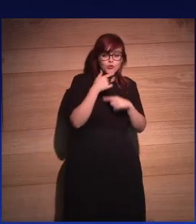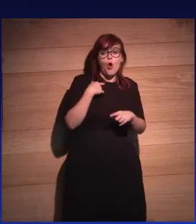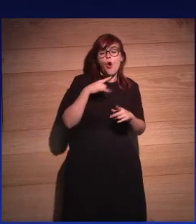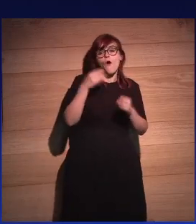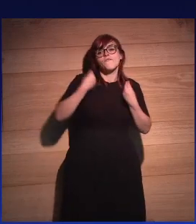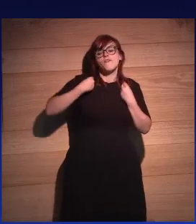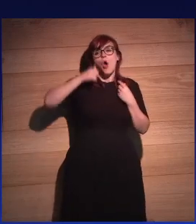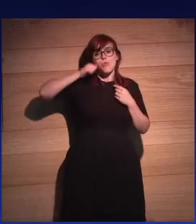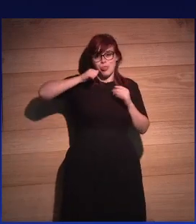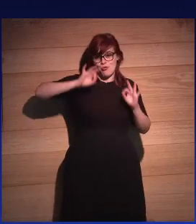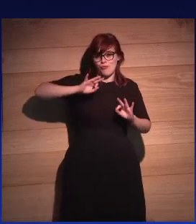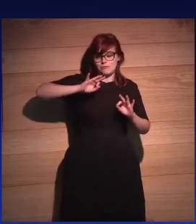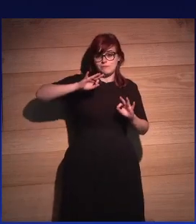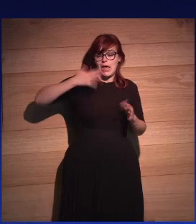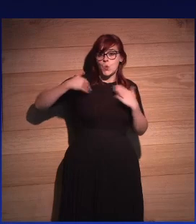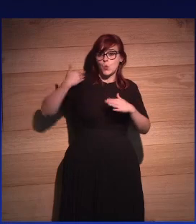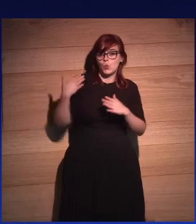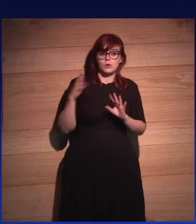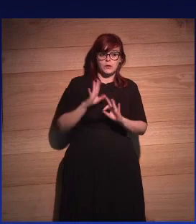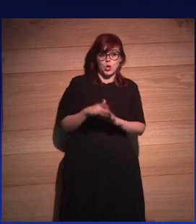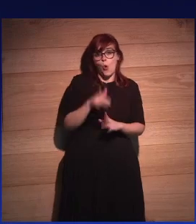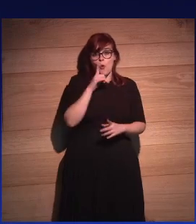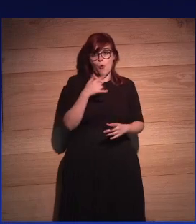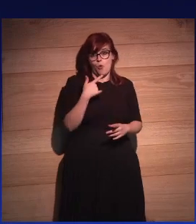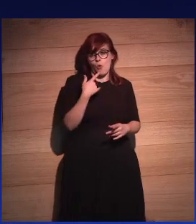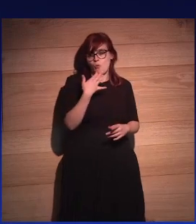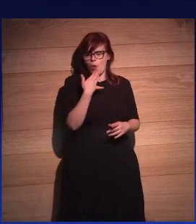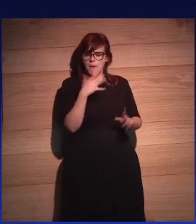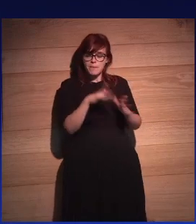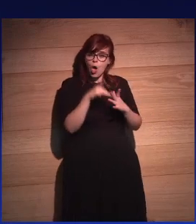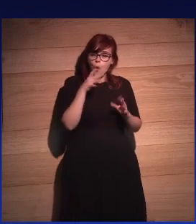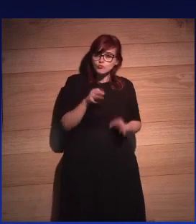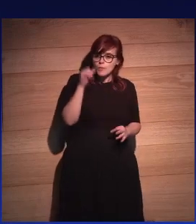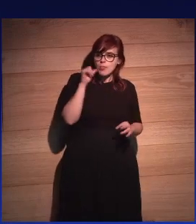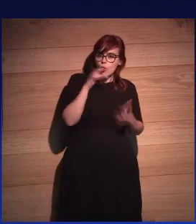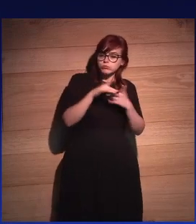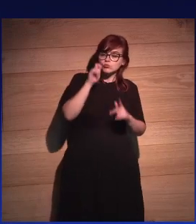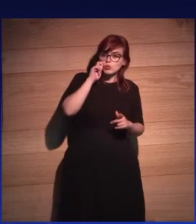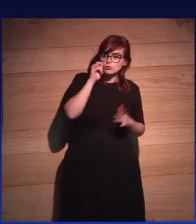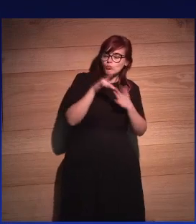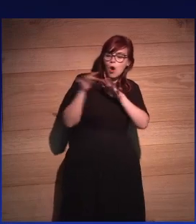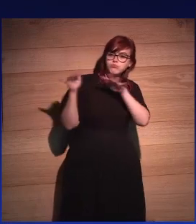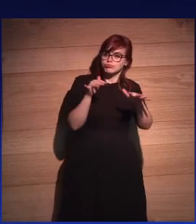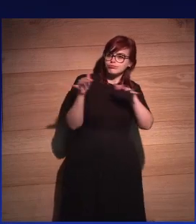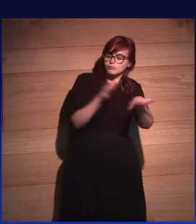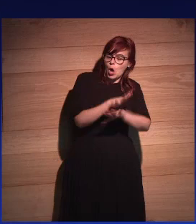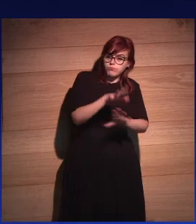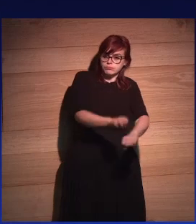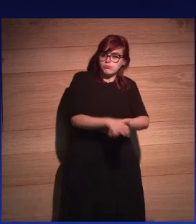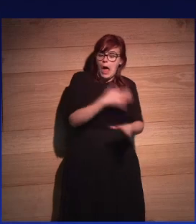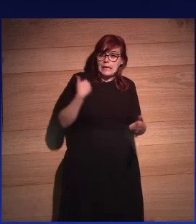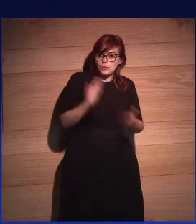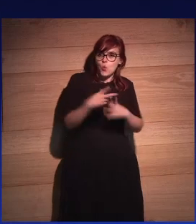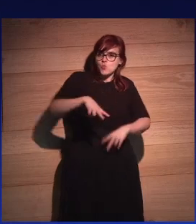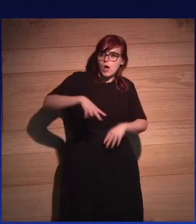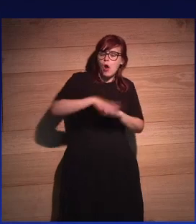Oviedo, que además últimamente yo lo digo un poco en plan de risa, pero es cierto, se ha convertido en una ciudad turística, que nunca lo había sido a este nivel.